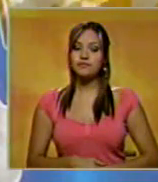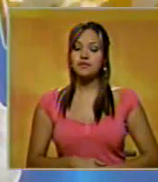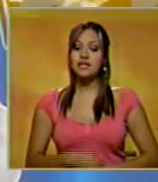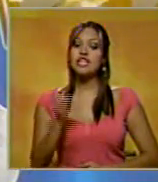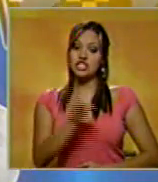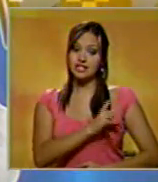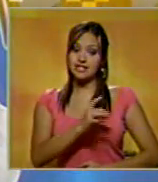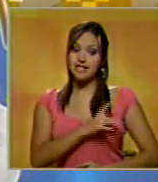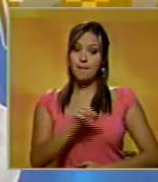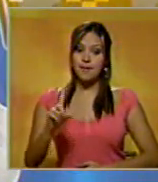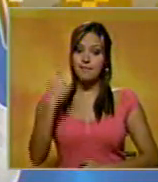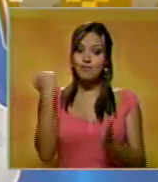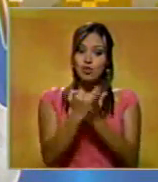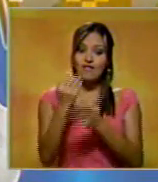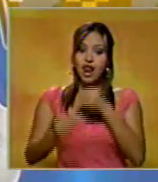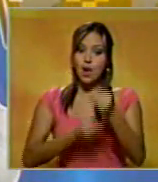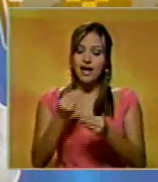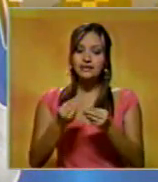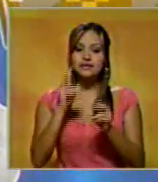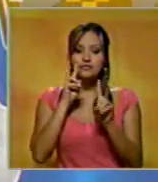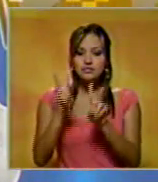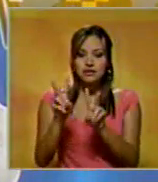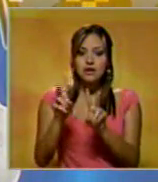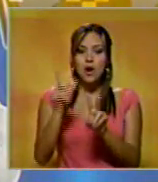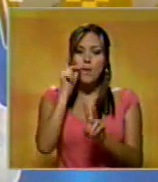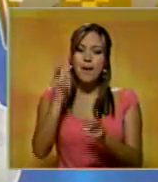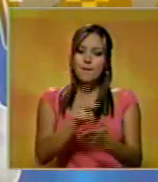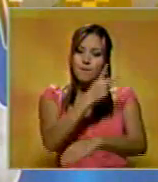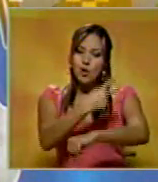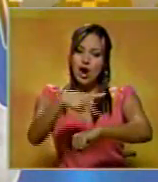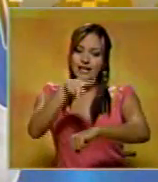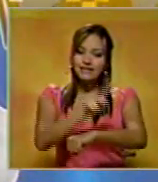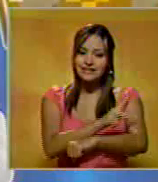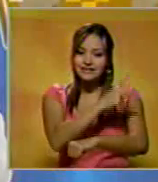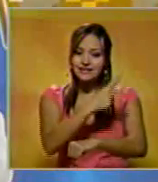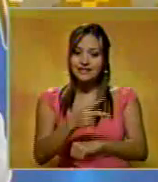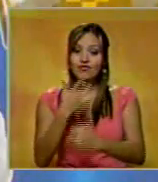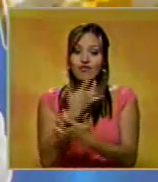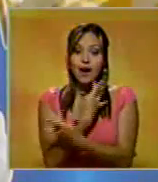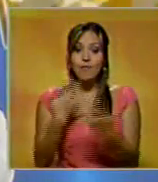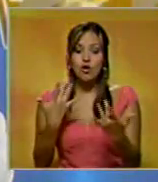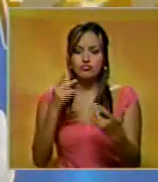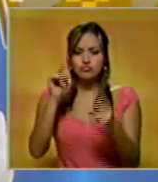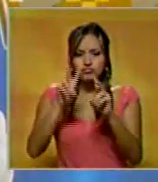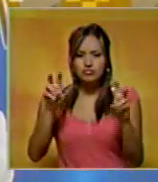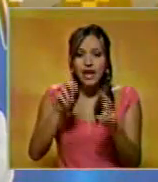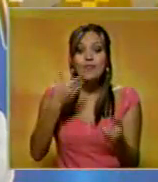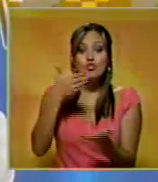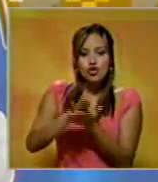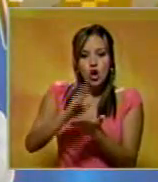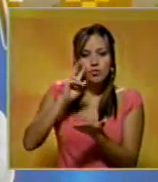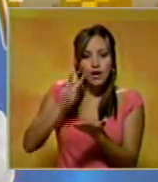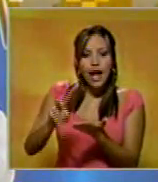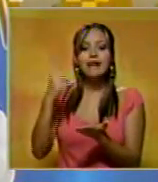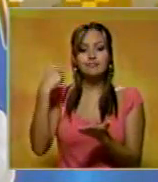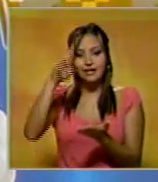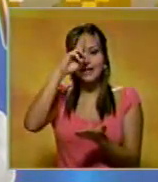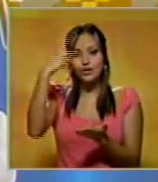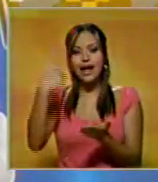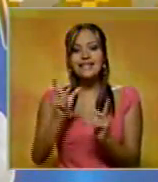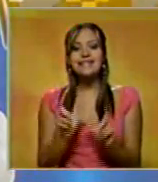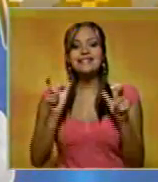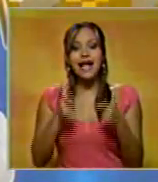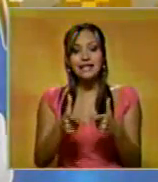en Chile las primeras pruebas realizadas a los restos del poeta chileno Pablo Neruda concluyen que efectivamente padecía un cáncer de